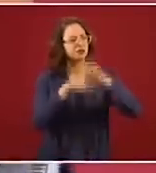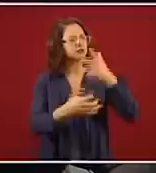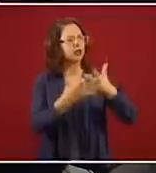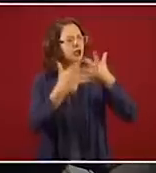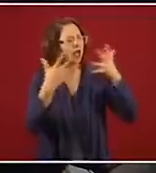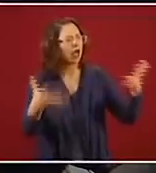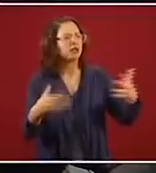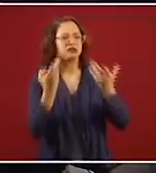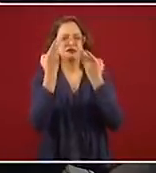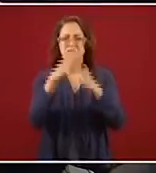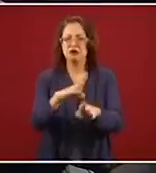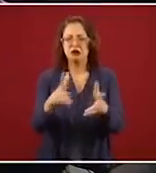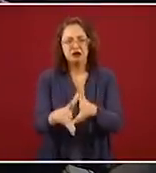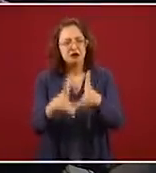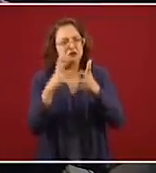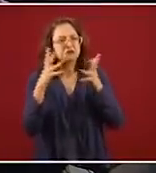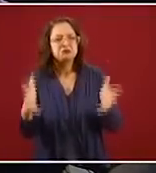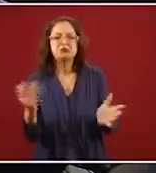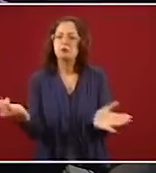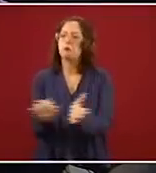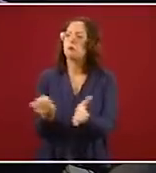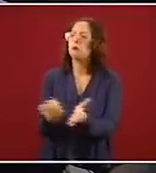que les condonaban los impuestos,